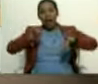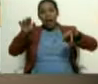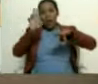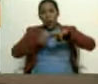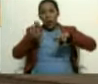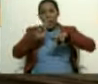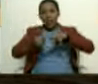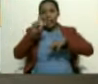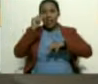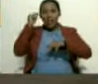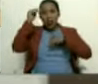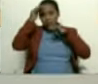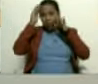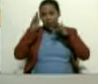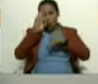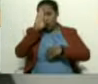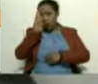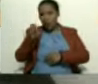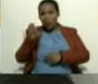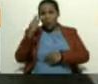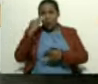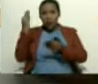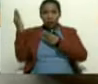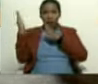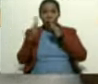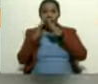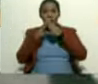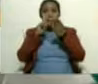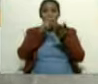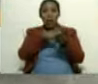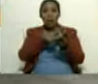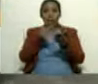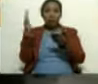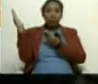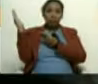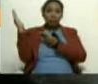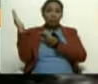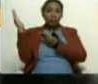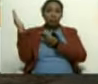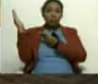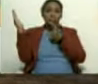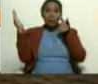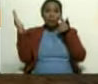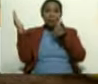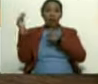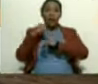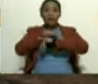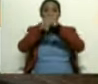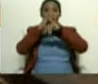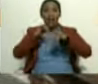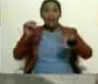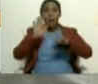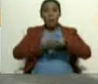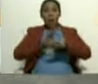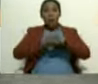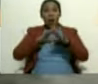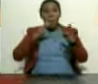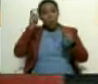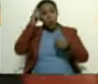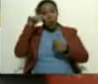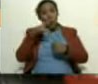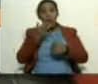niños. Gobernador, aquí estamos, llegando a estas viviendas. Quiere decir feliz, porque cuando el pueblo está